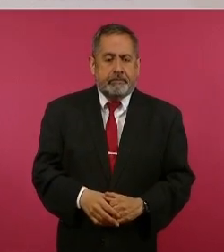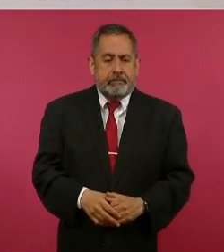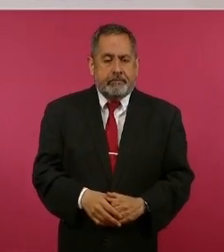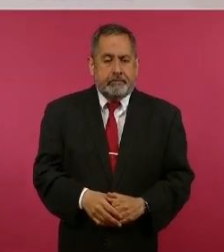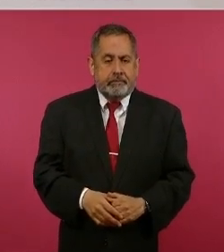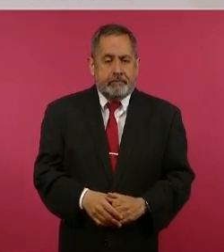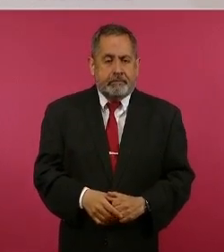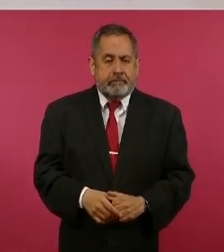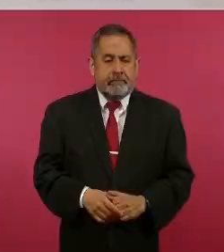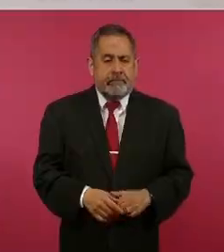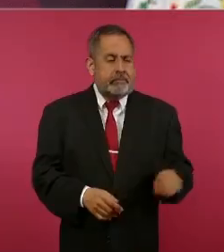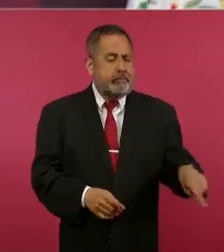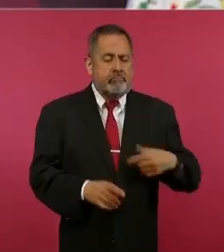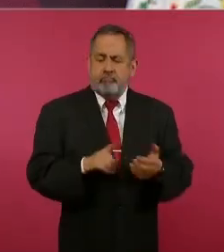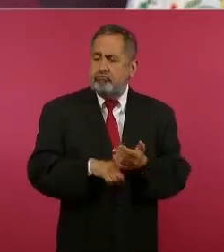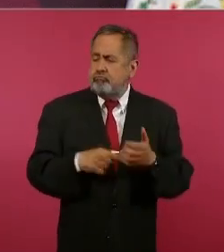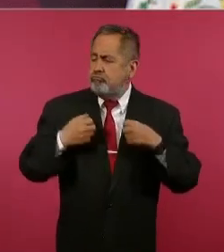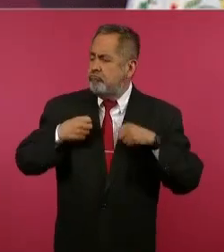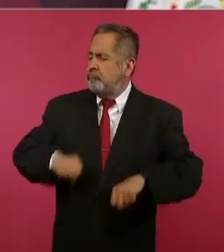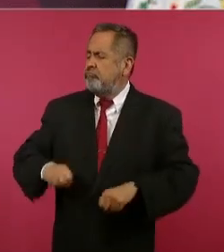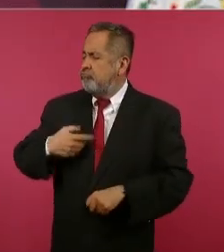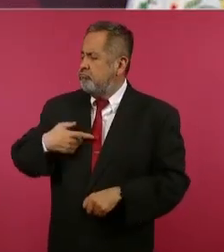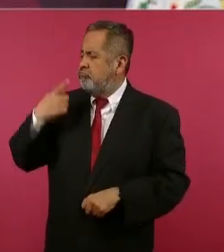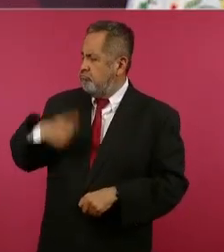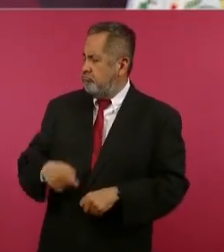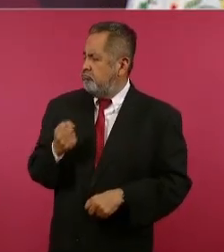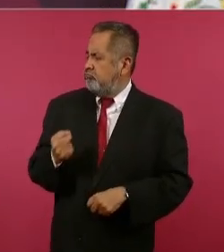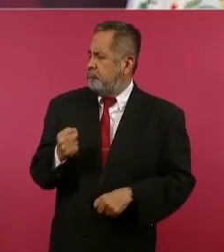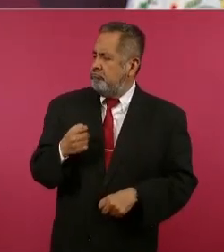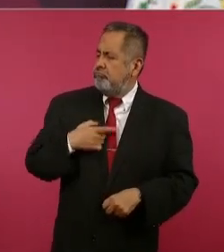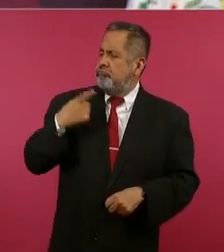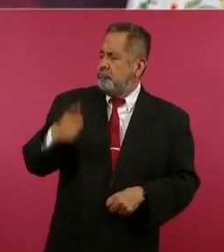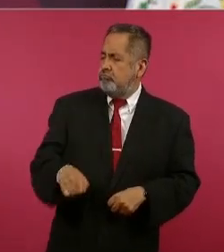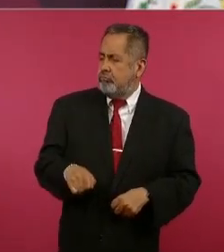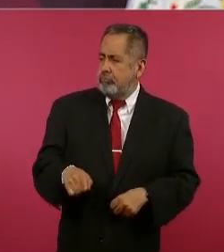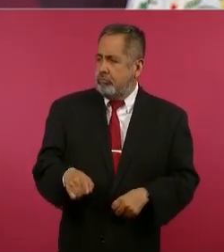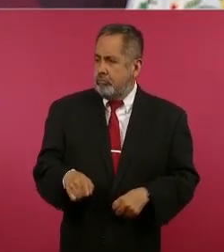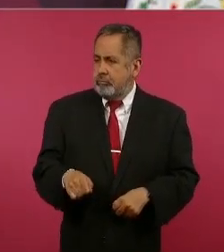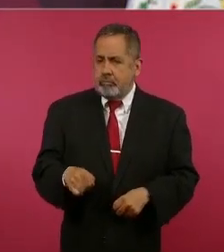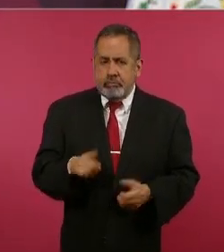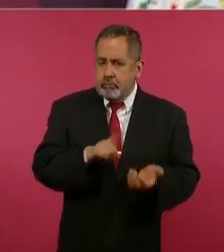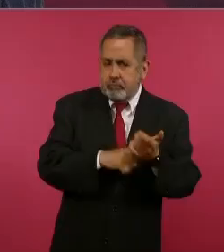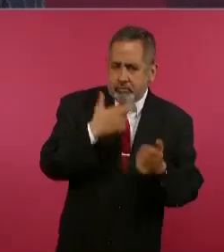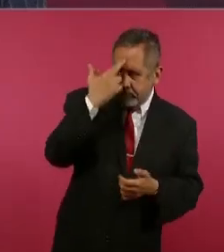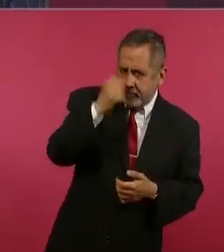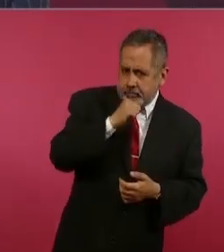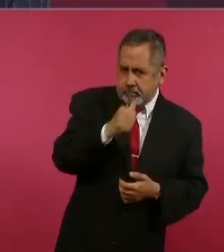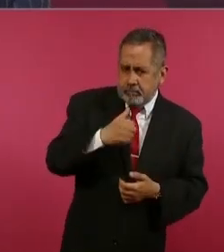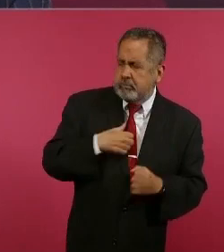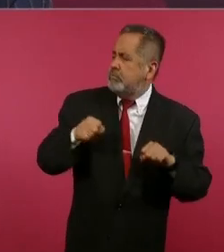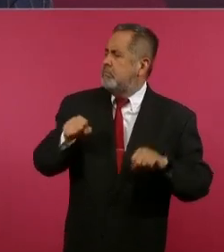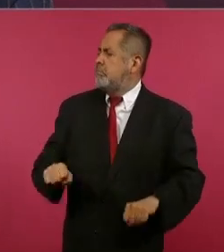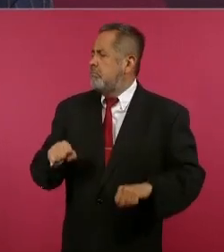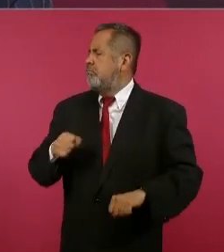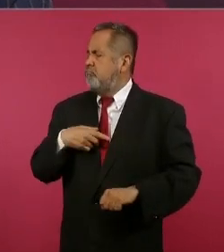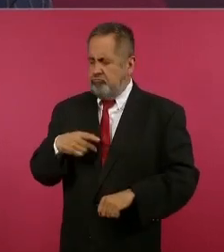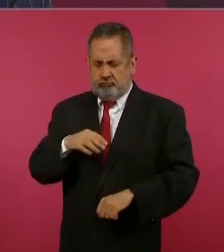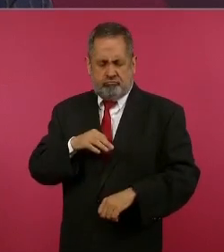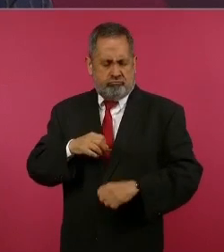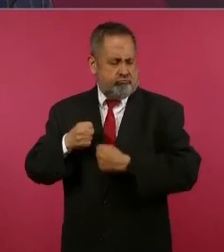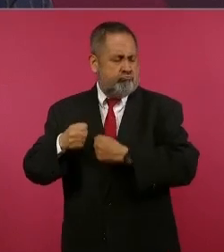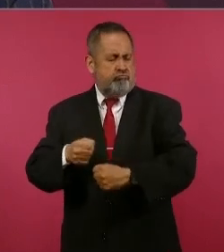para hacer sentir de que ellos mandan y que tienen mucho poder,